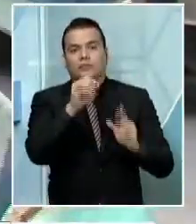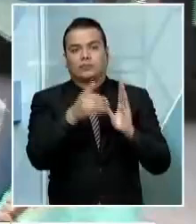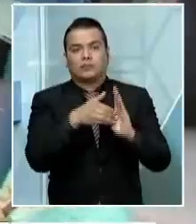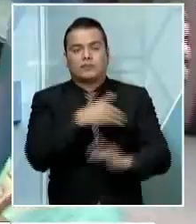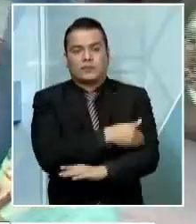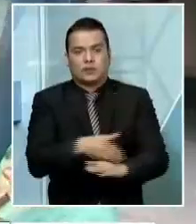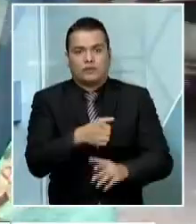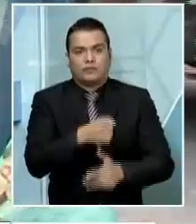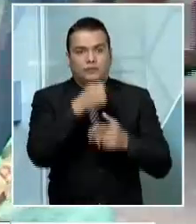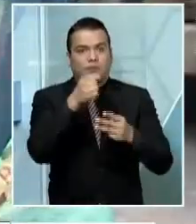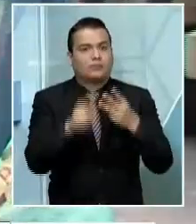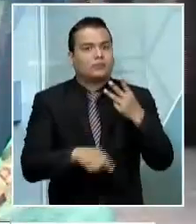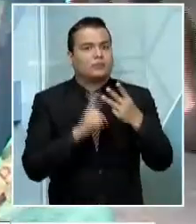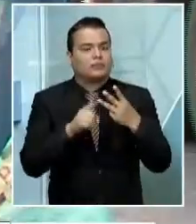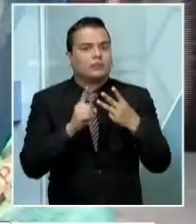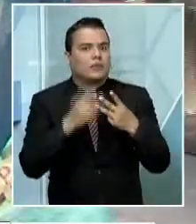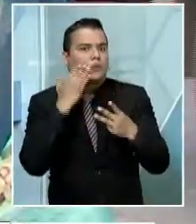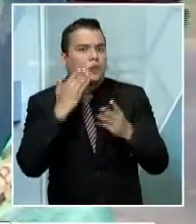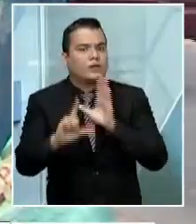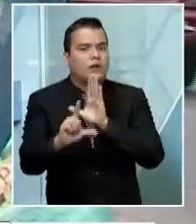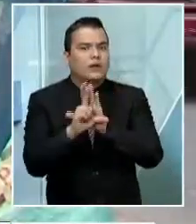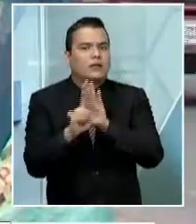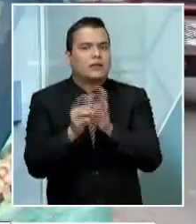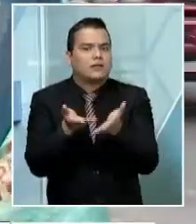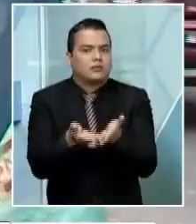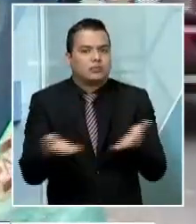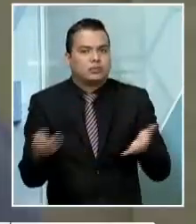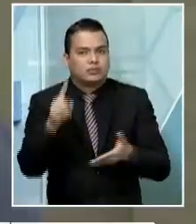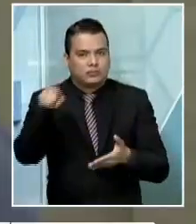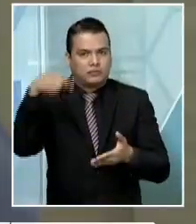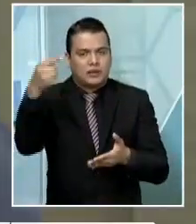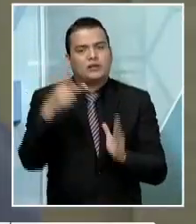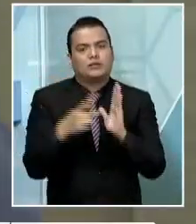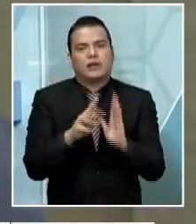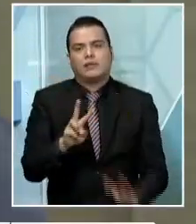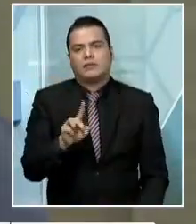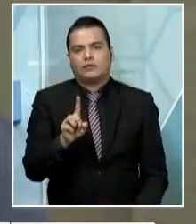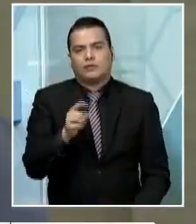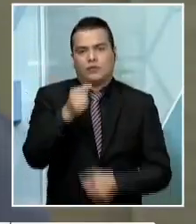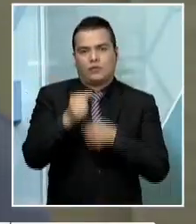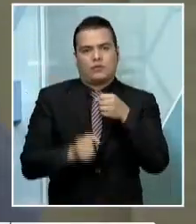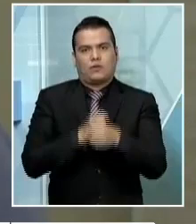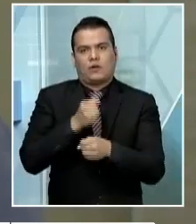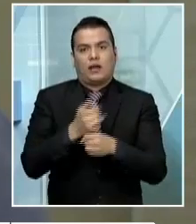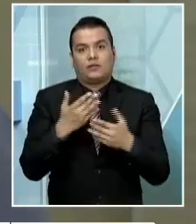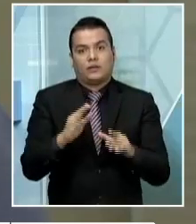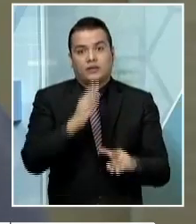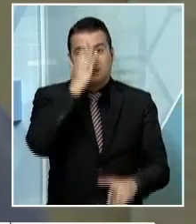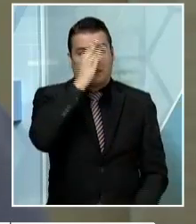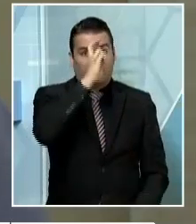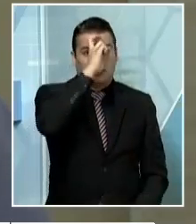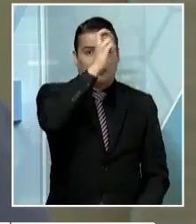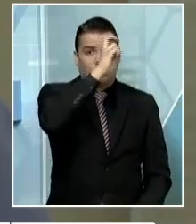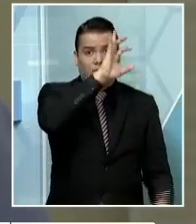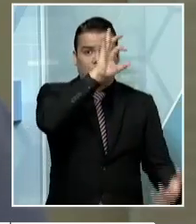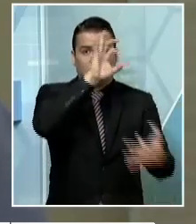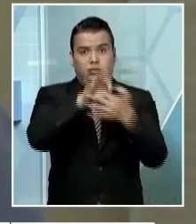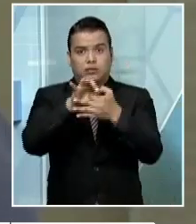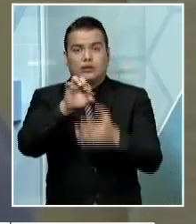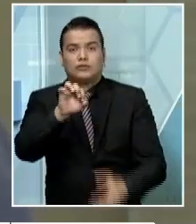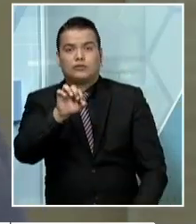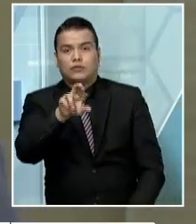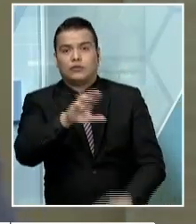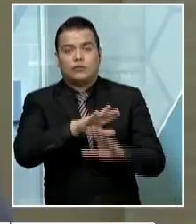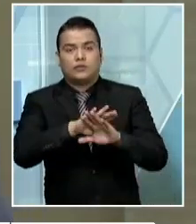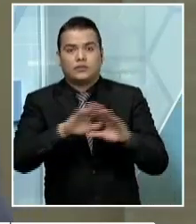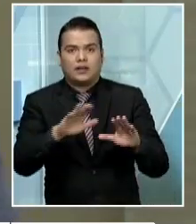El tramo 3 se espera que salga a licitación el próximo año. Como es una conectividad de norte a sur, nos permite conectar la